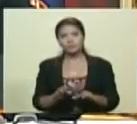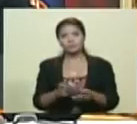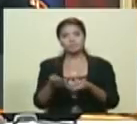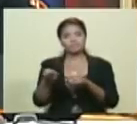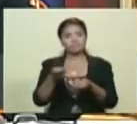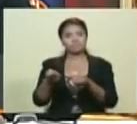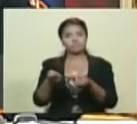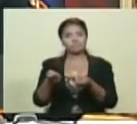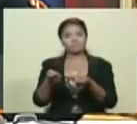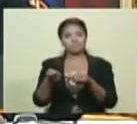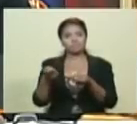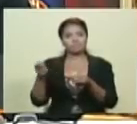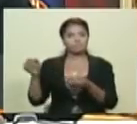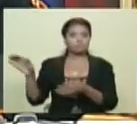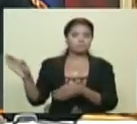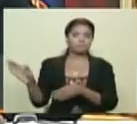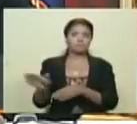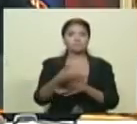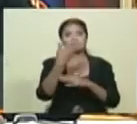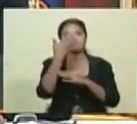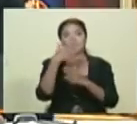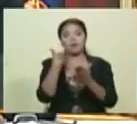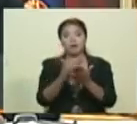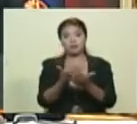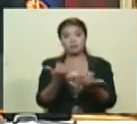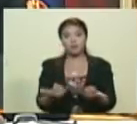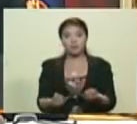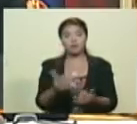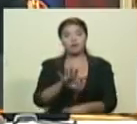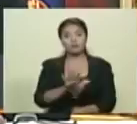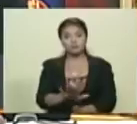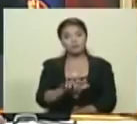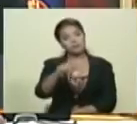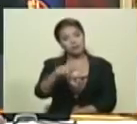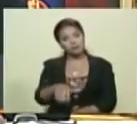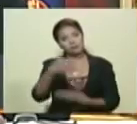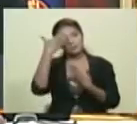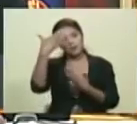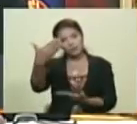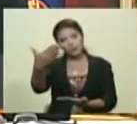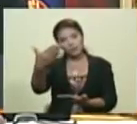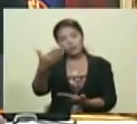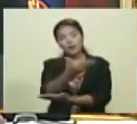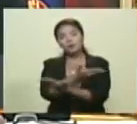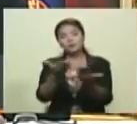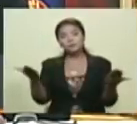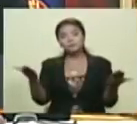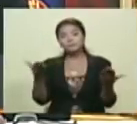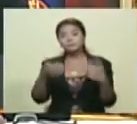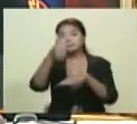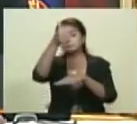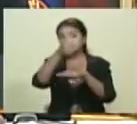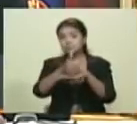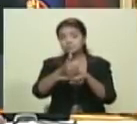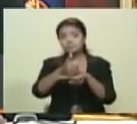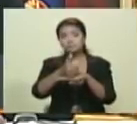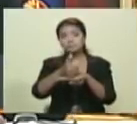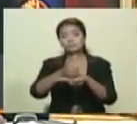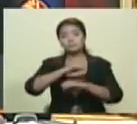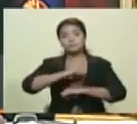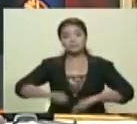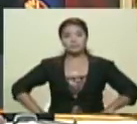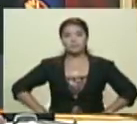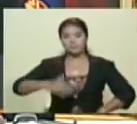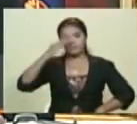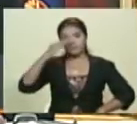neutralizados y derrotados, como han sido hasta el día de hoy. Desde aquí le envío un saludo a todo el Estado Mayor Superior de la Fuerza